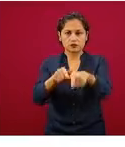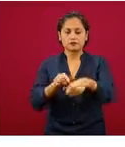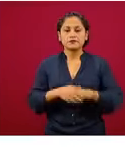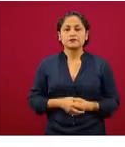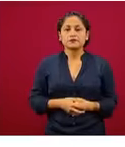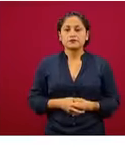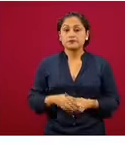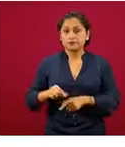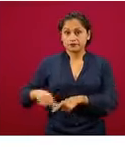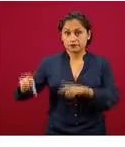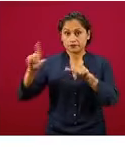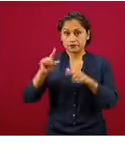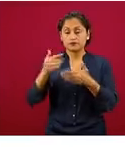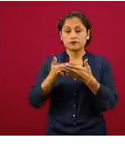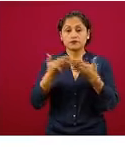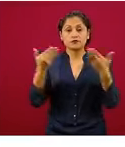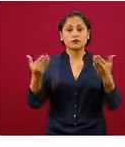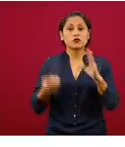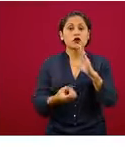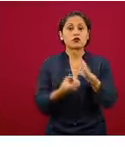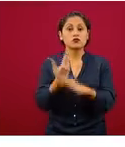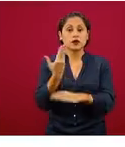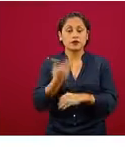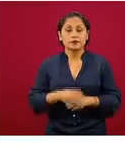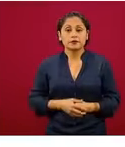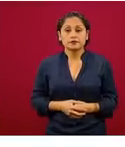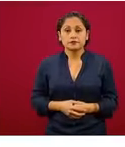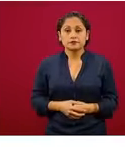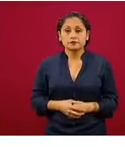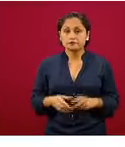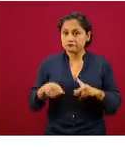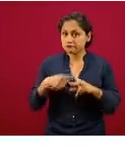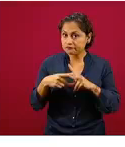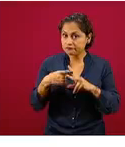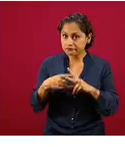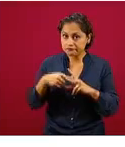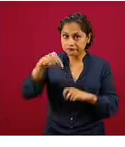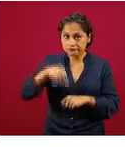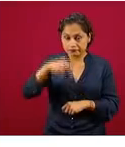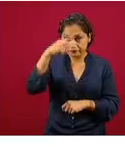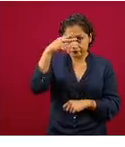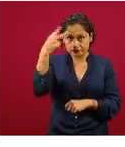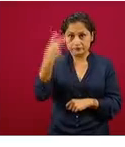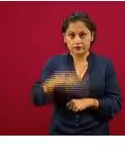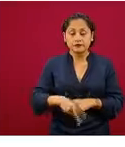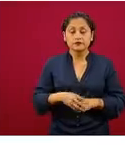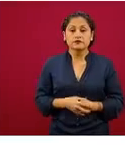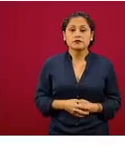diapositiva, veremos actualización de los números, la estadística en México para el día de hoy.